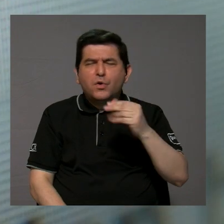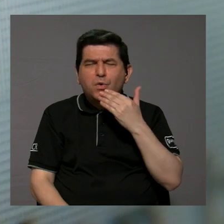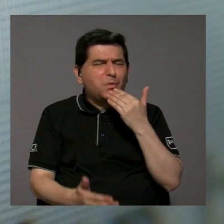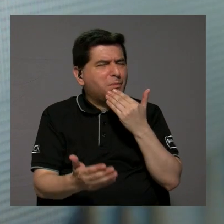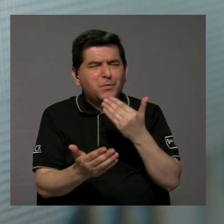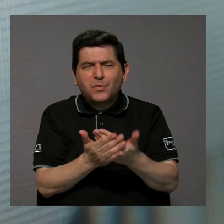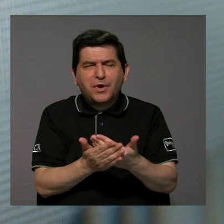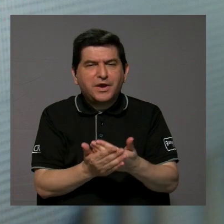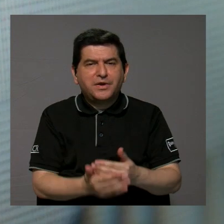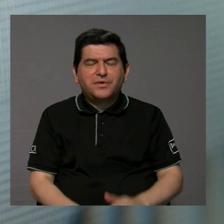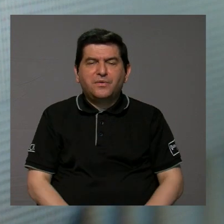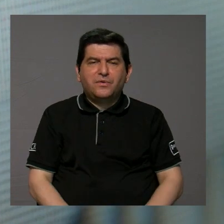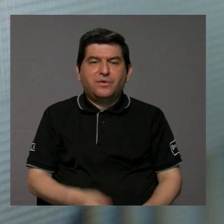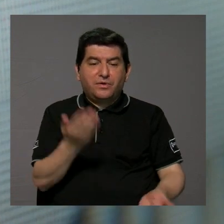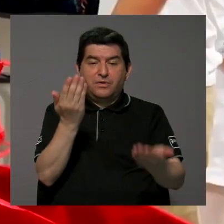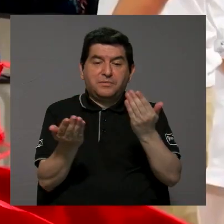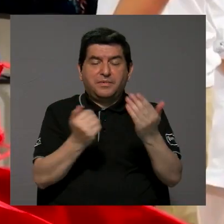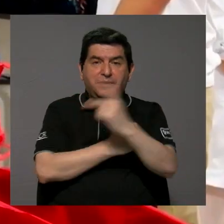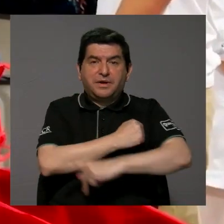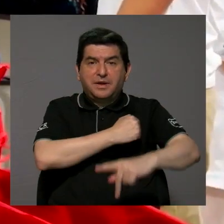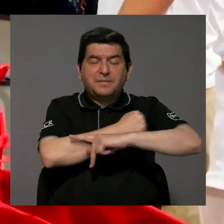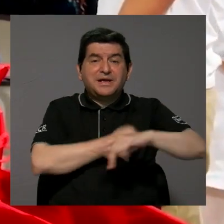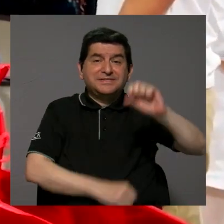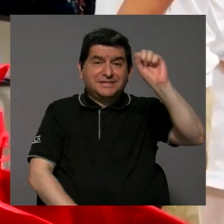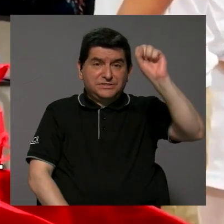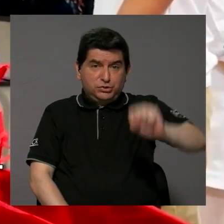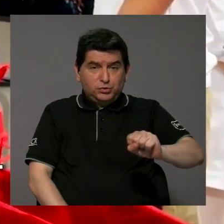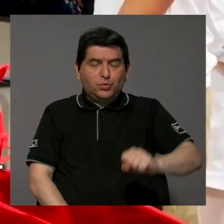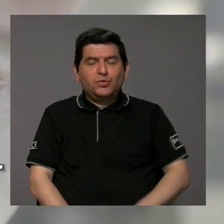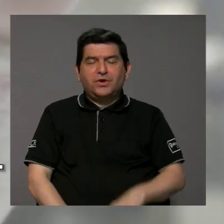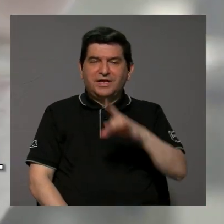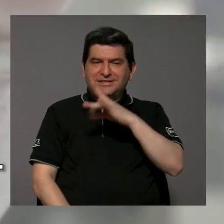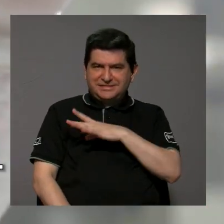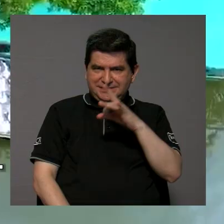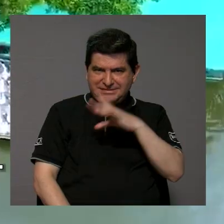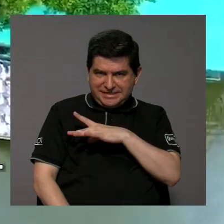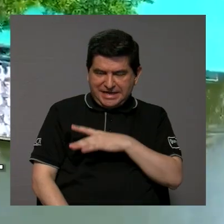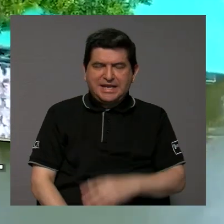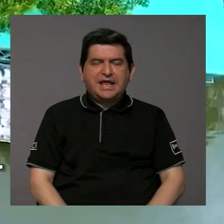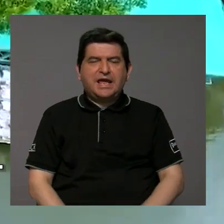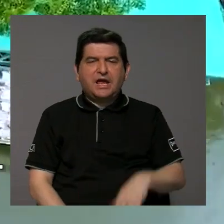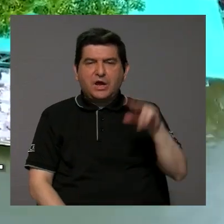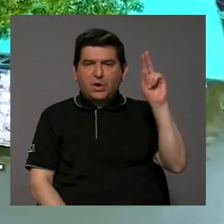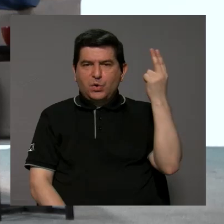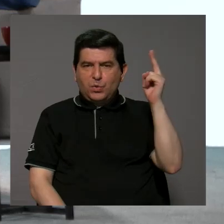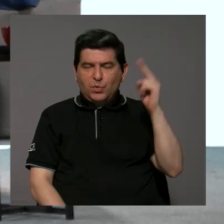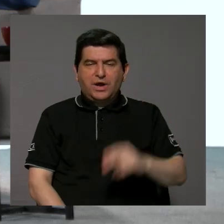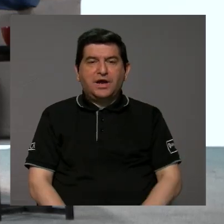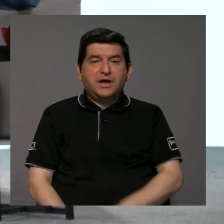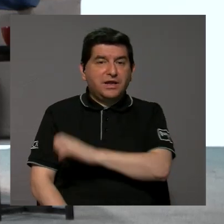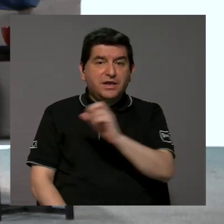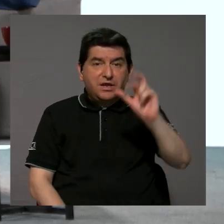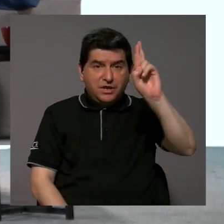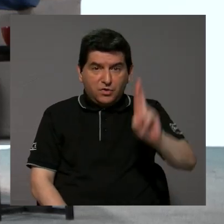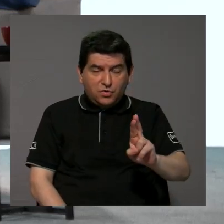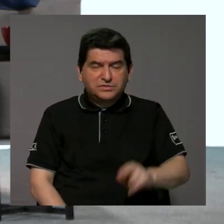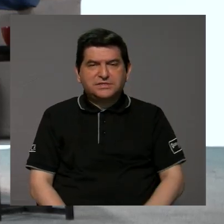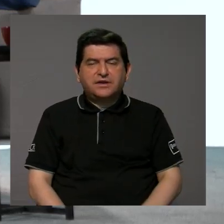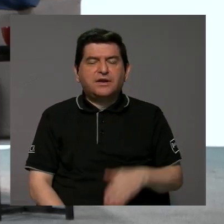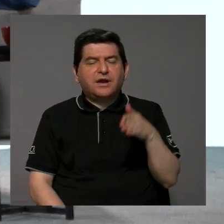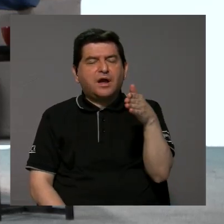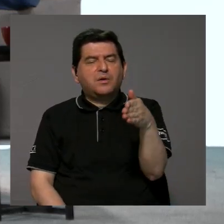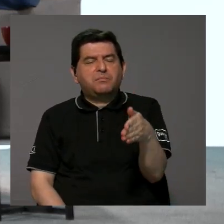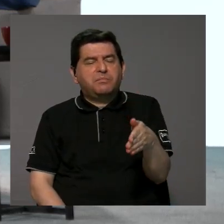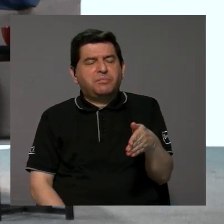bueno como el de los países del sur, como Chile y seguido por Uruguay. Es decir, Costa Rica fue un poco más